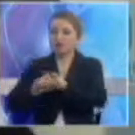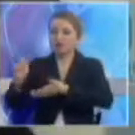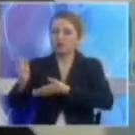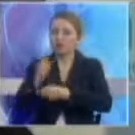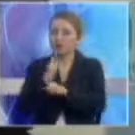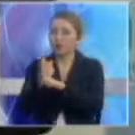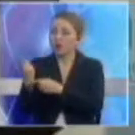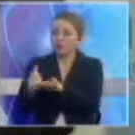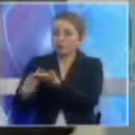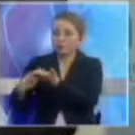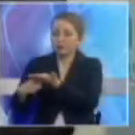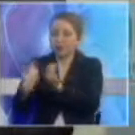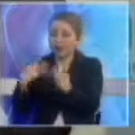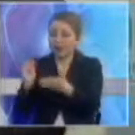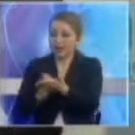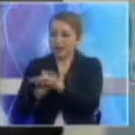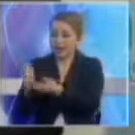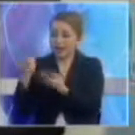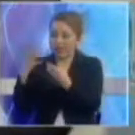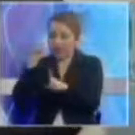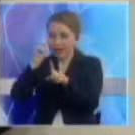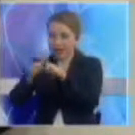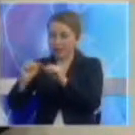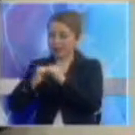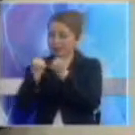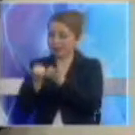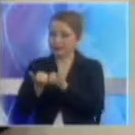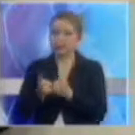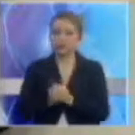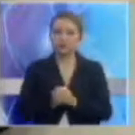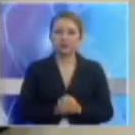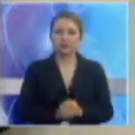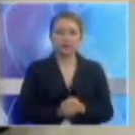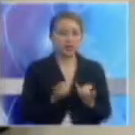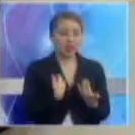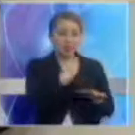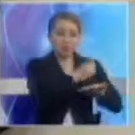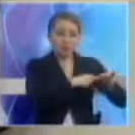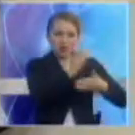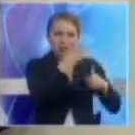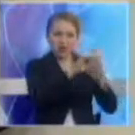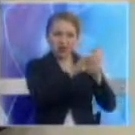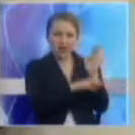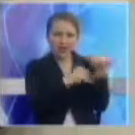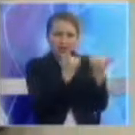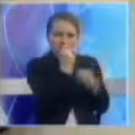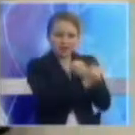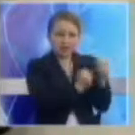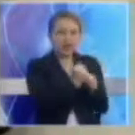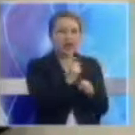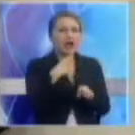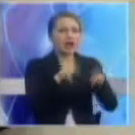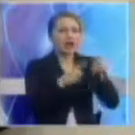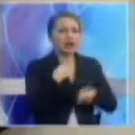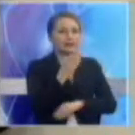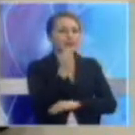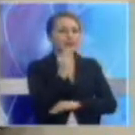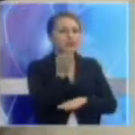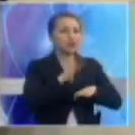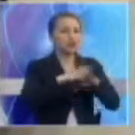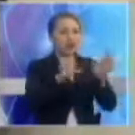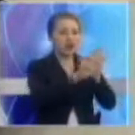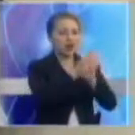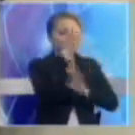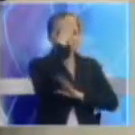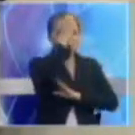segundo debate y sea aprobado en el Pleno de la Asamblea. ¿Se aprobará durante este año este código? Porque hay la experiencia de la Ley de Cultura, por